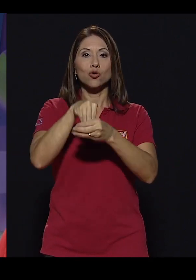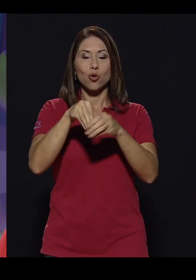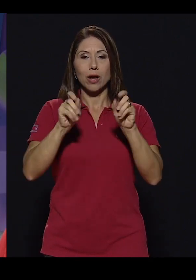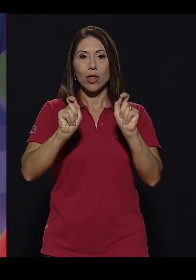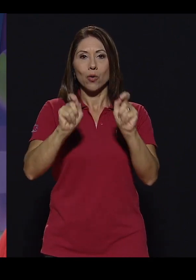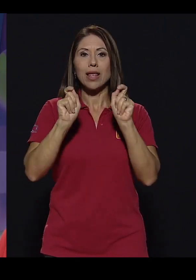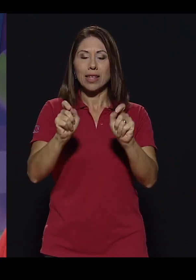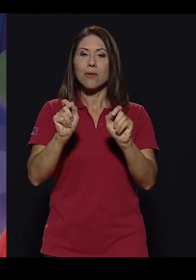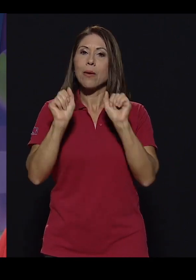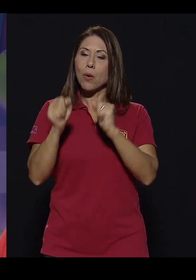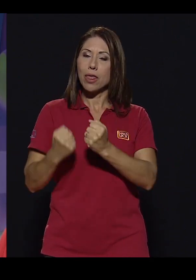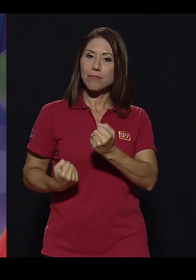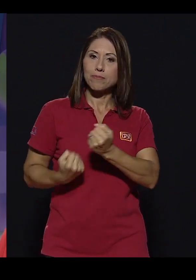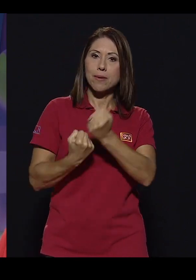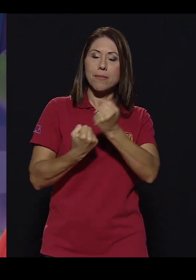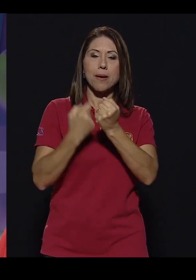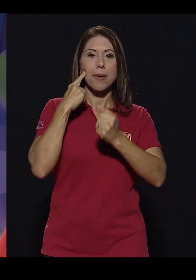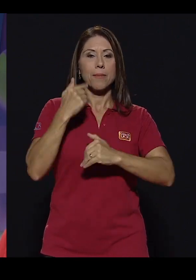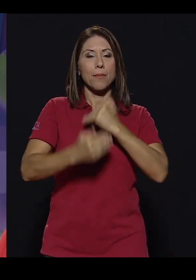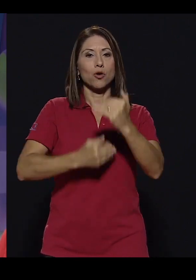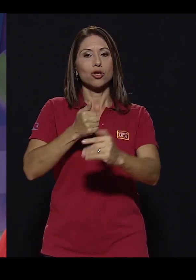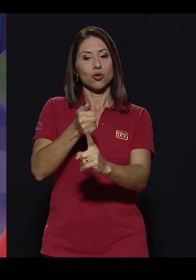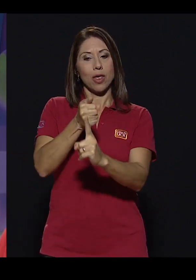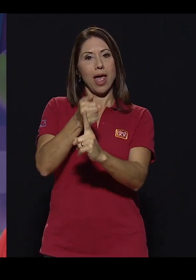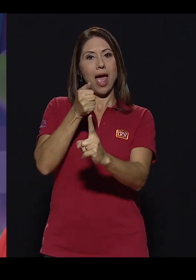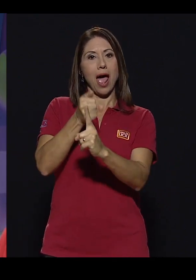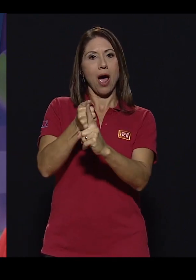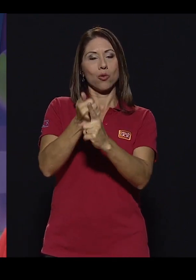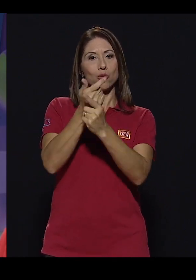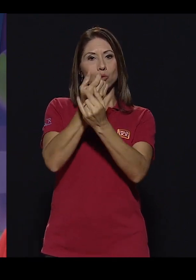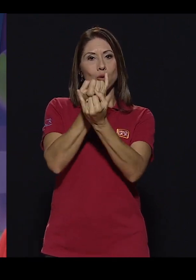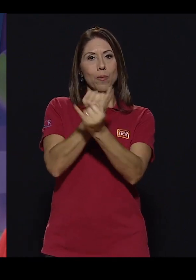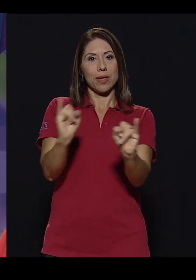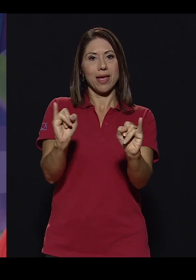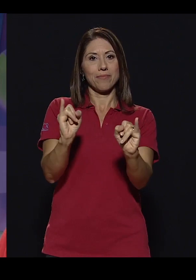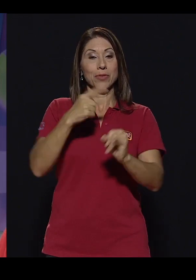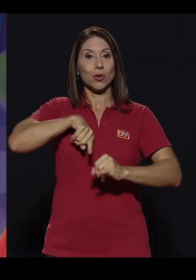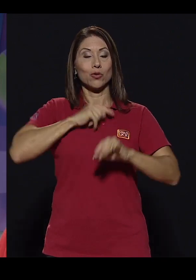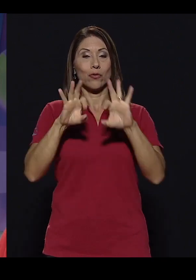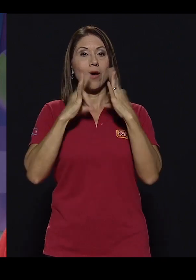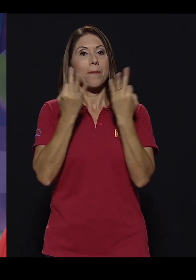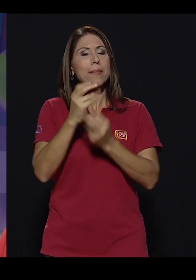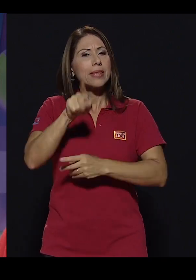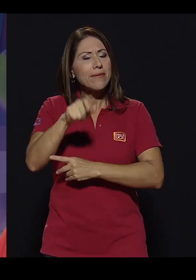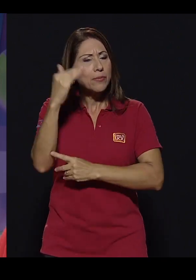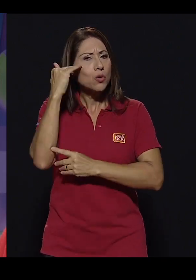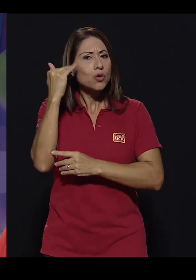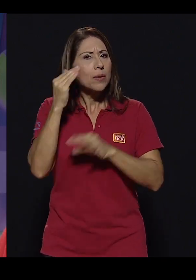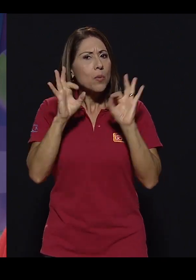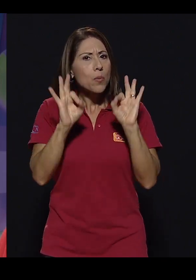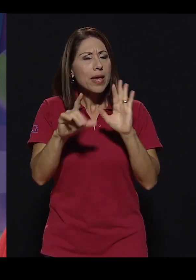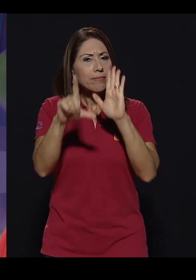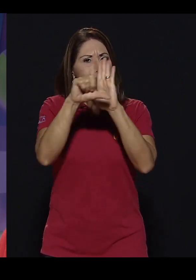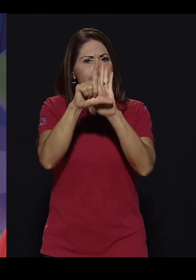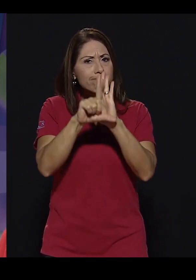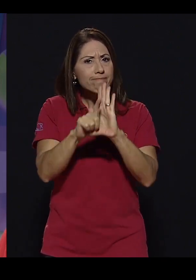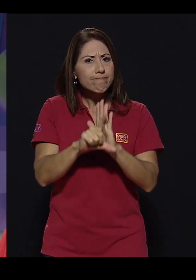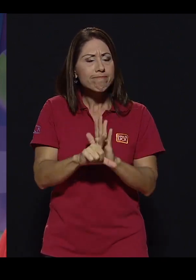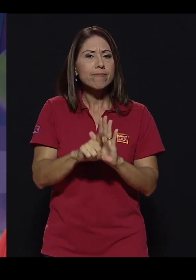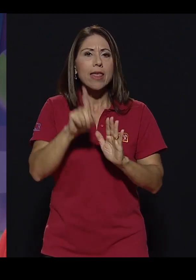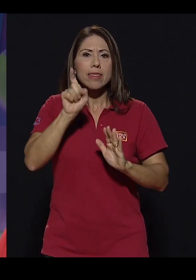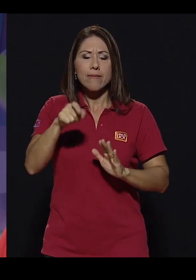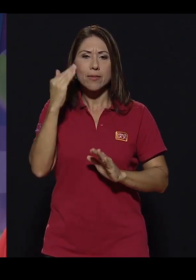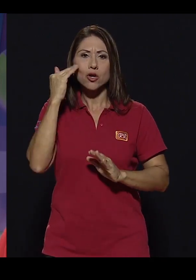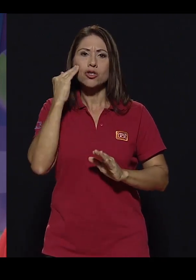proceso de autonomía verdad las familias tenemos que conocer muy bien sobre la legislación tenemos que conocer muy bien sobre